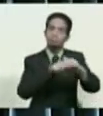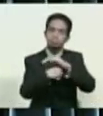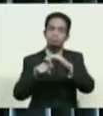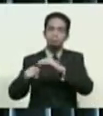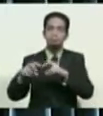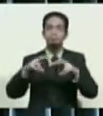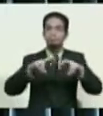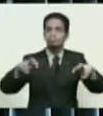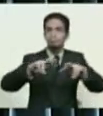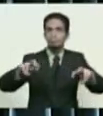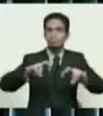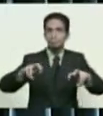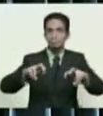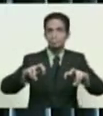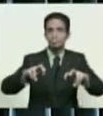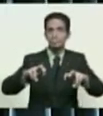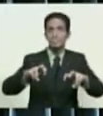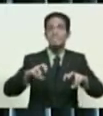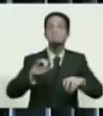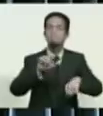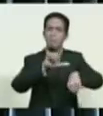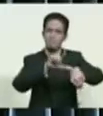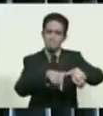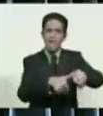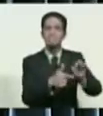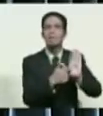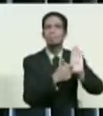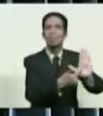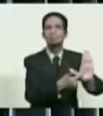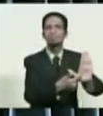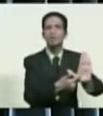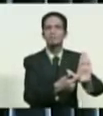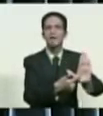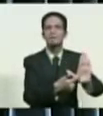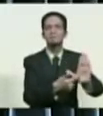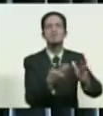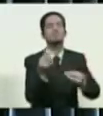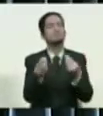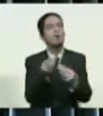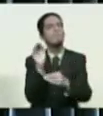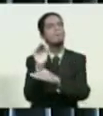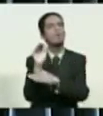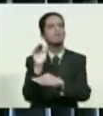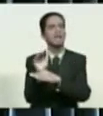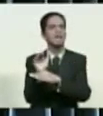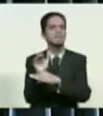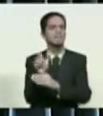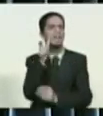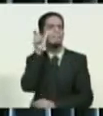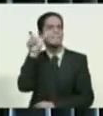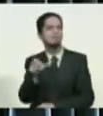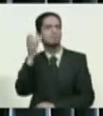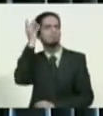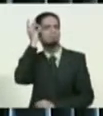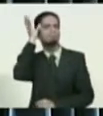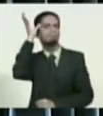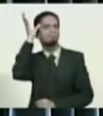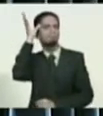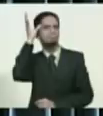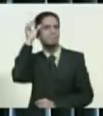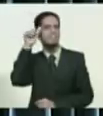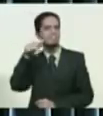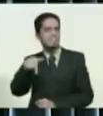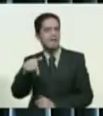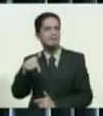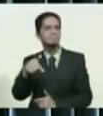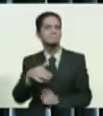presentaremos también acerca de protección que han recibido autores intelectuales y materiales, no solamente